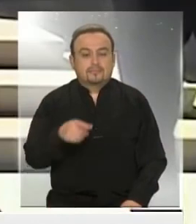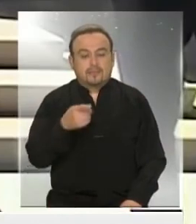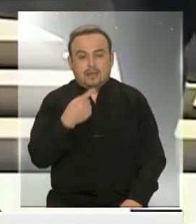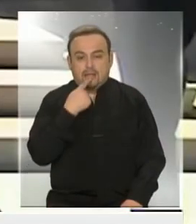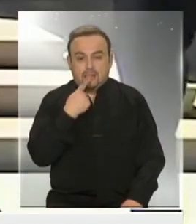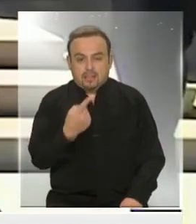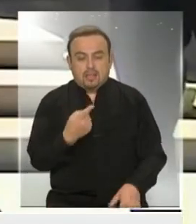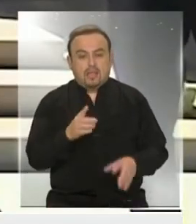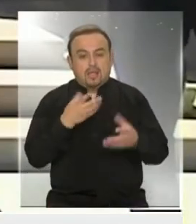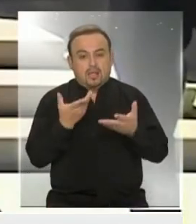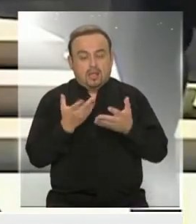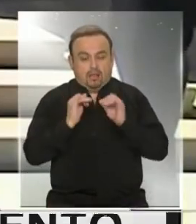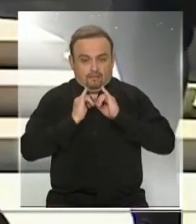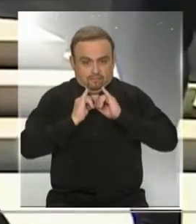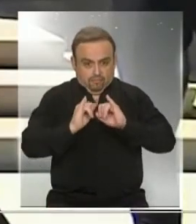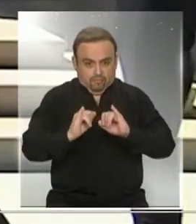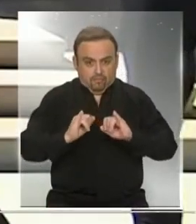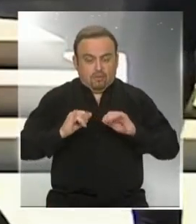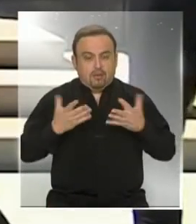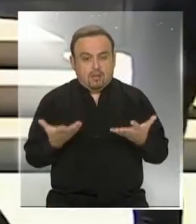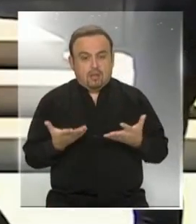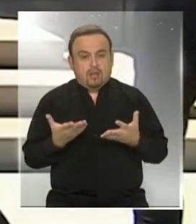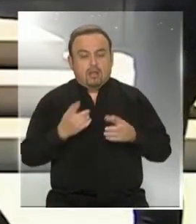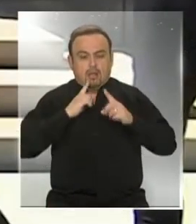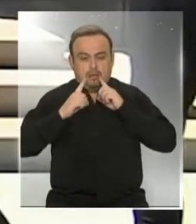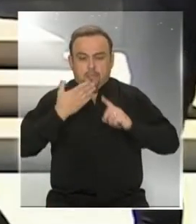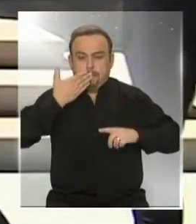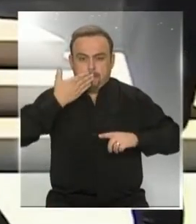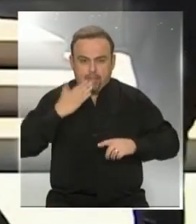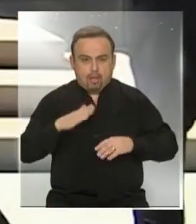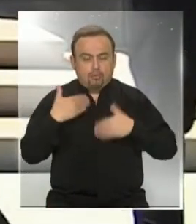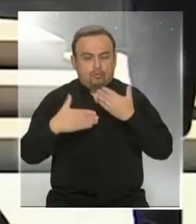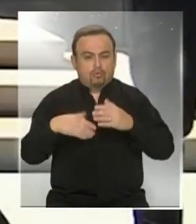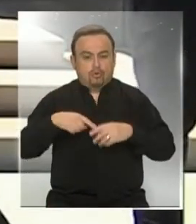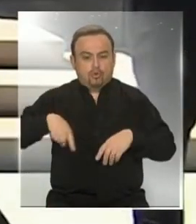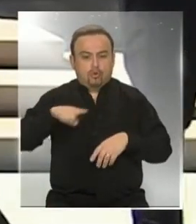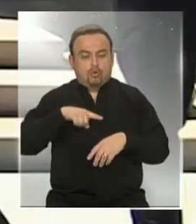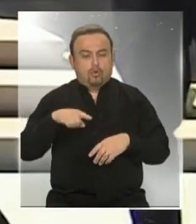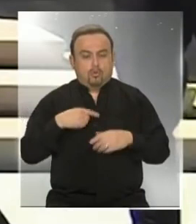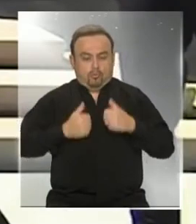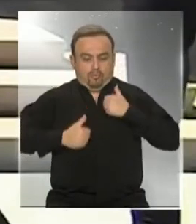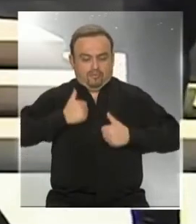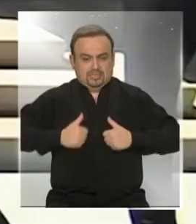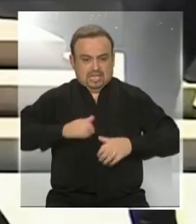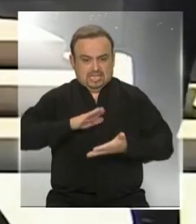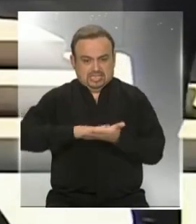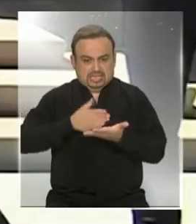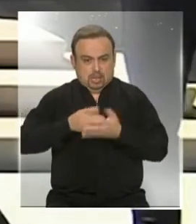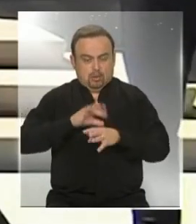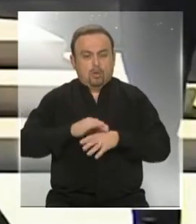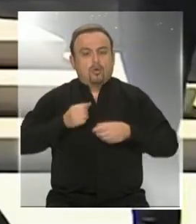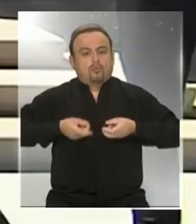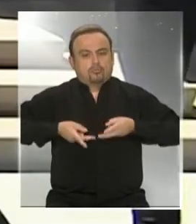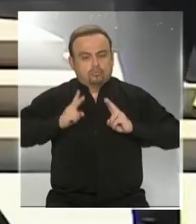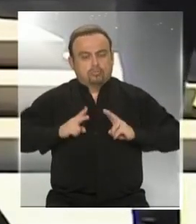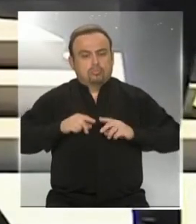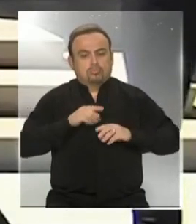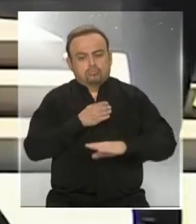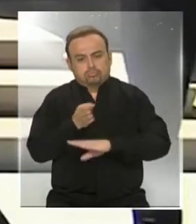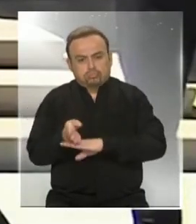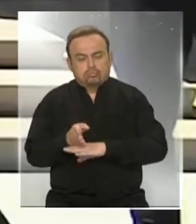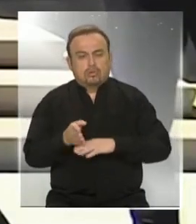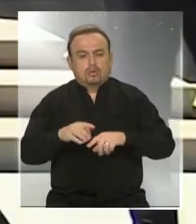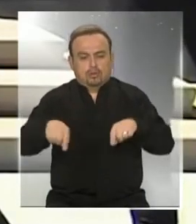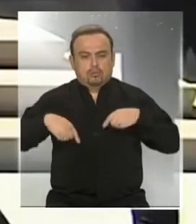dada la información favorable las pruebas mejoradas y la aprobación de nuestros profesionales de la salud permitiremos a gimnasios